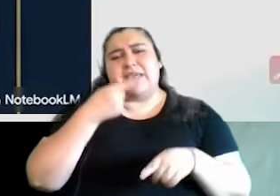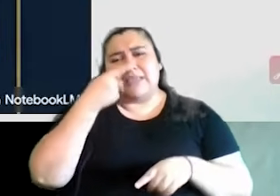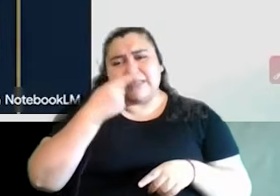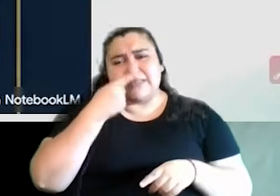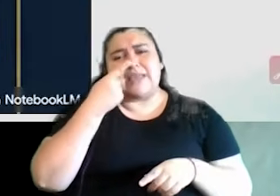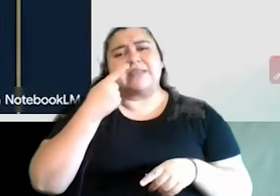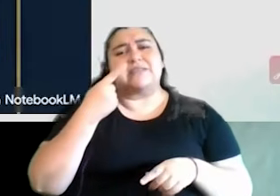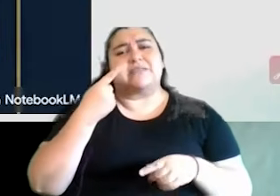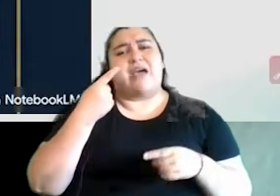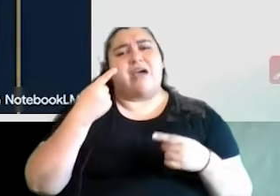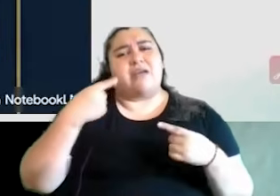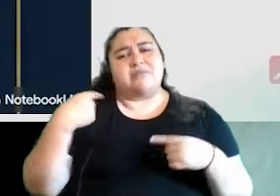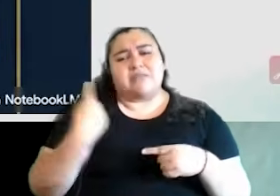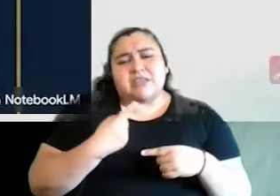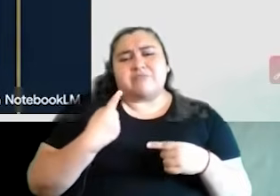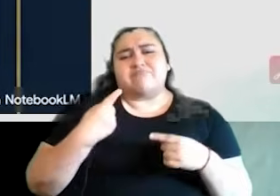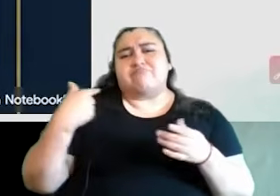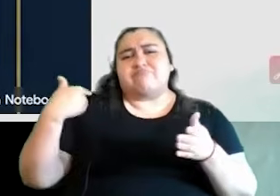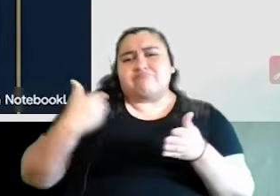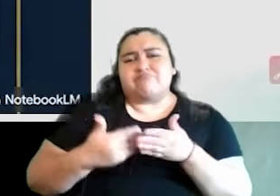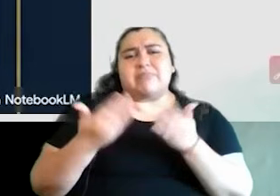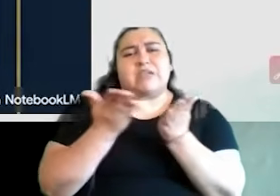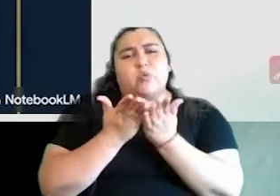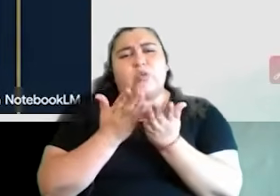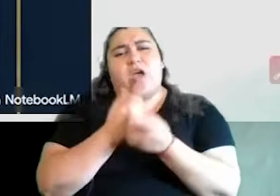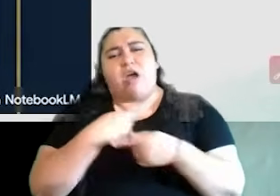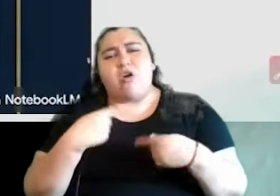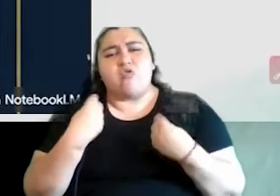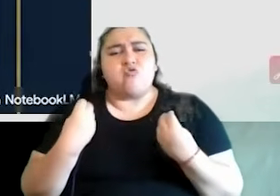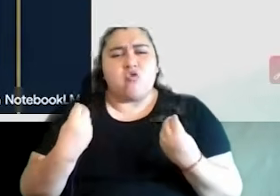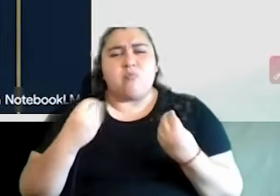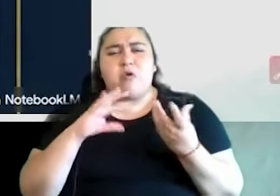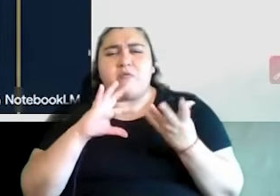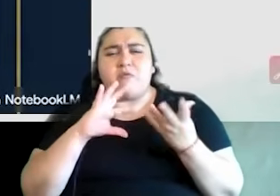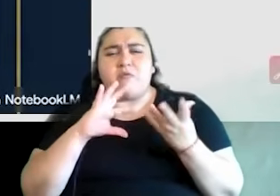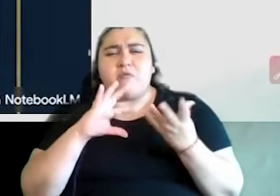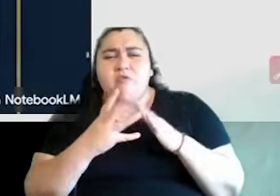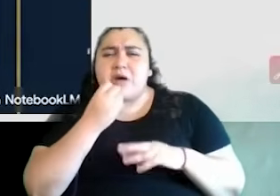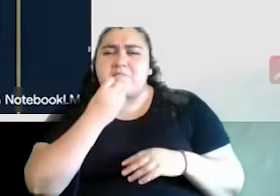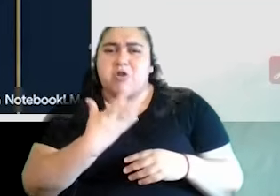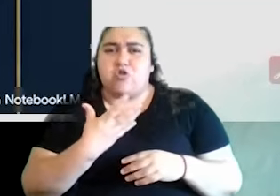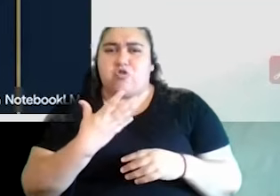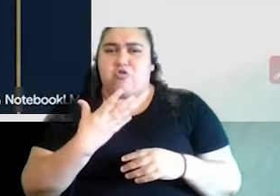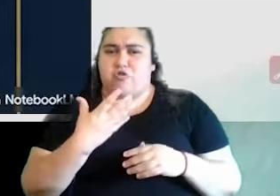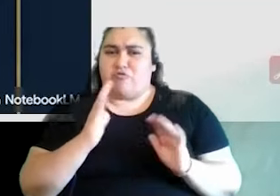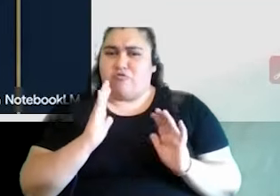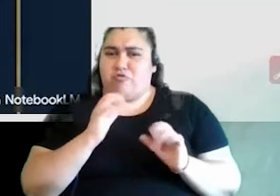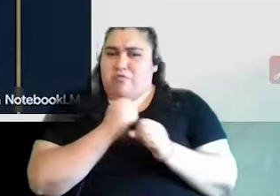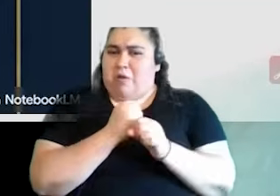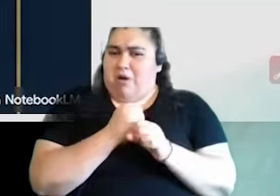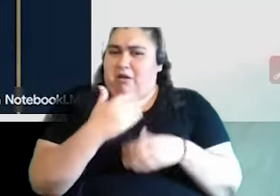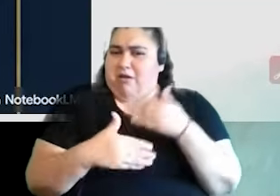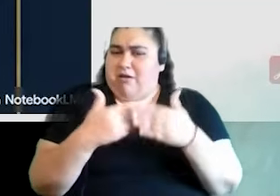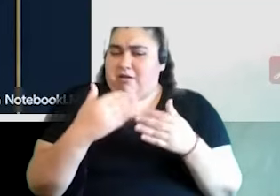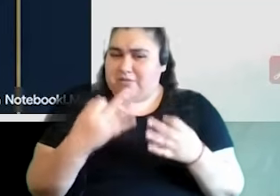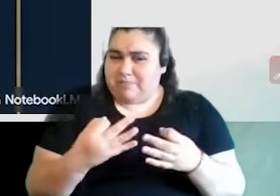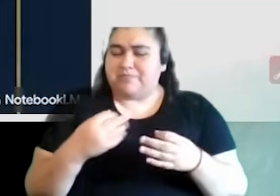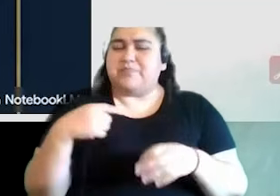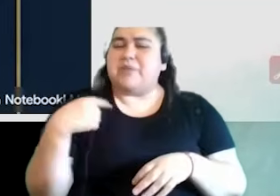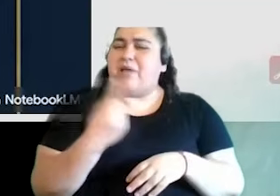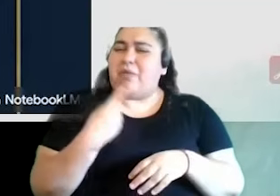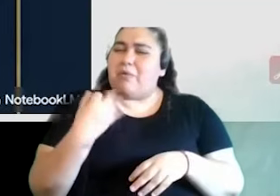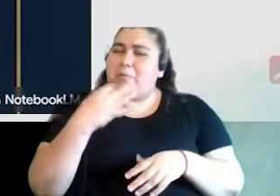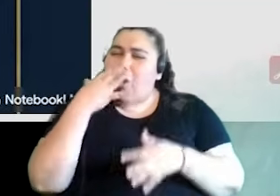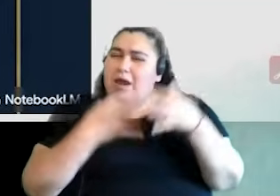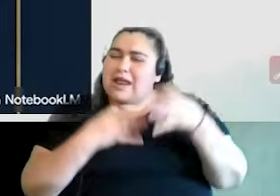estudiando, para poder hacer de la mejor forma posible nuestro trabajo, veamos primero una lectura general y rápida de todo